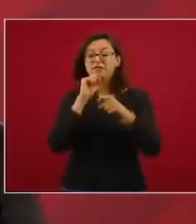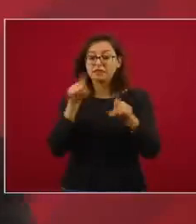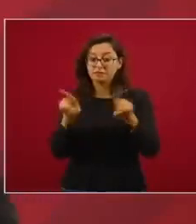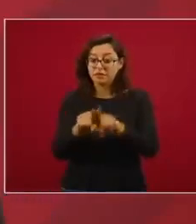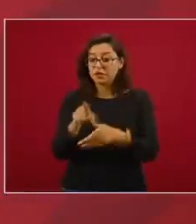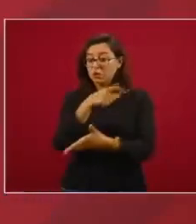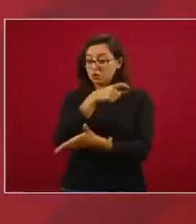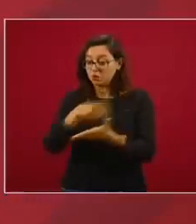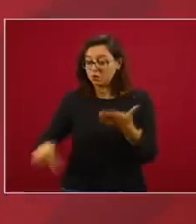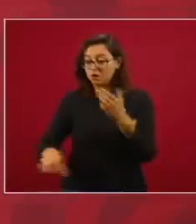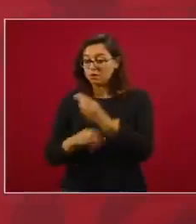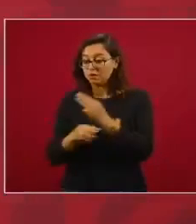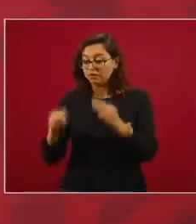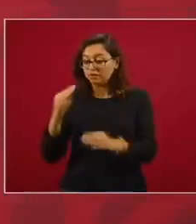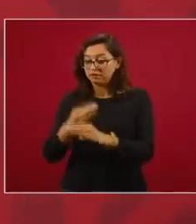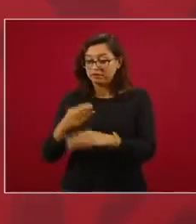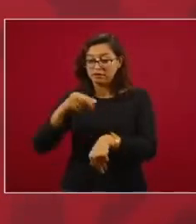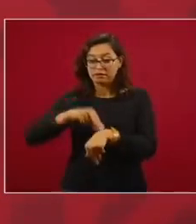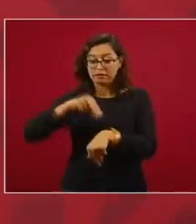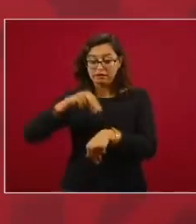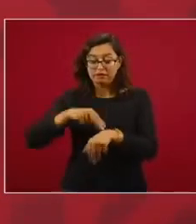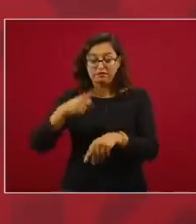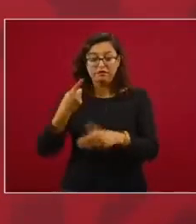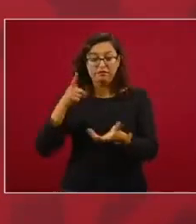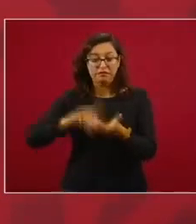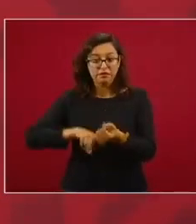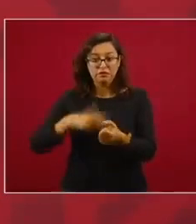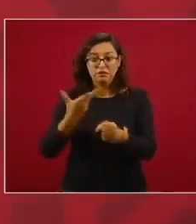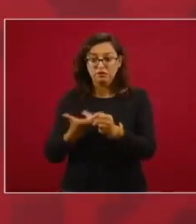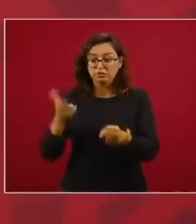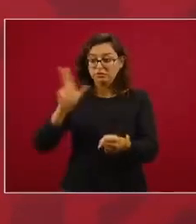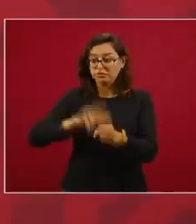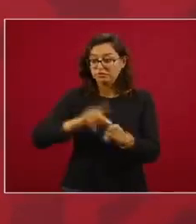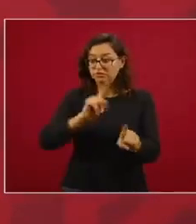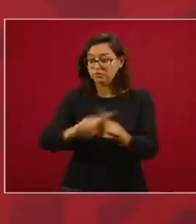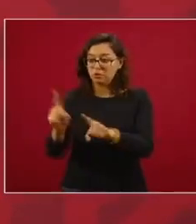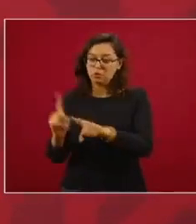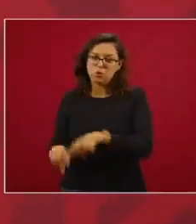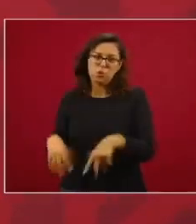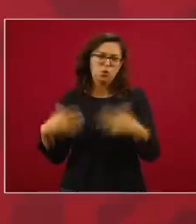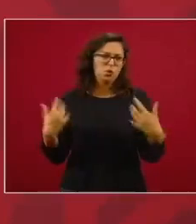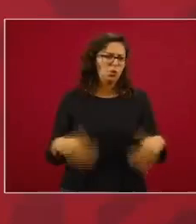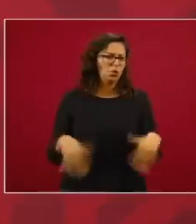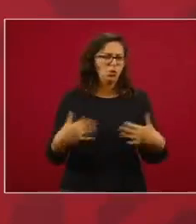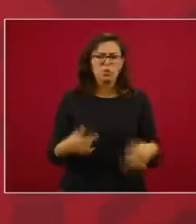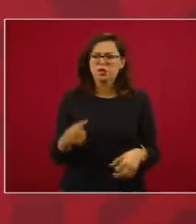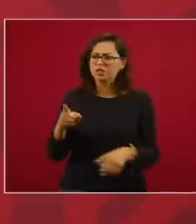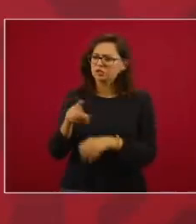sería reforzar al sector salud,